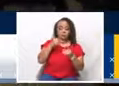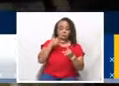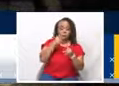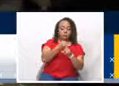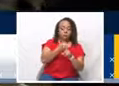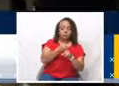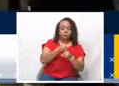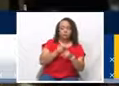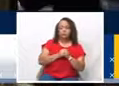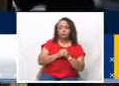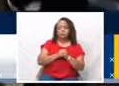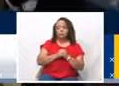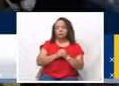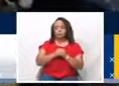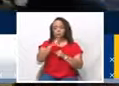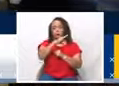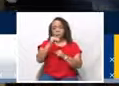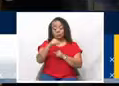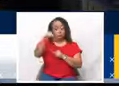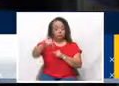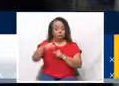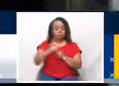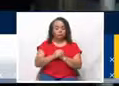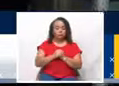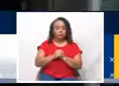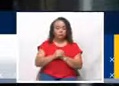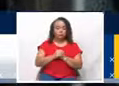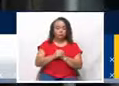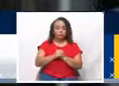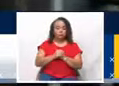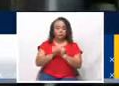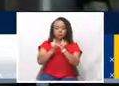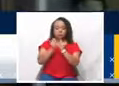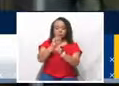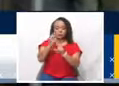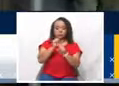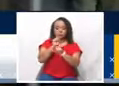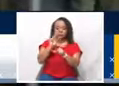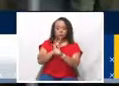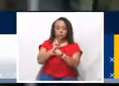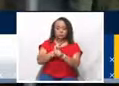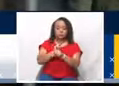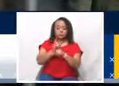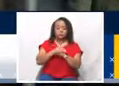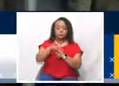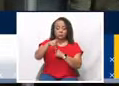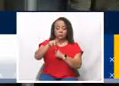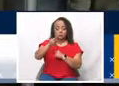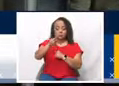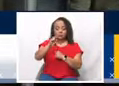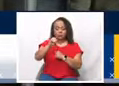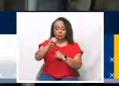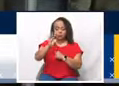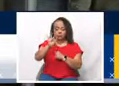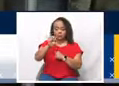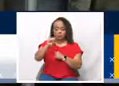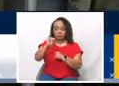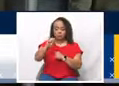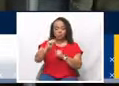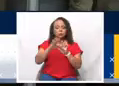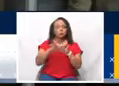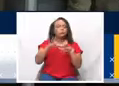y notoriamente lo que es hoy bajo la situación de utilizar las prótesis, cómo arrancó utilizando las prótesis,